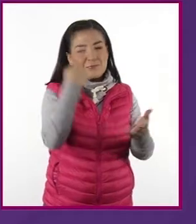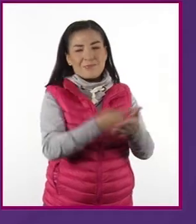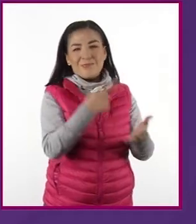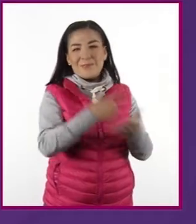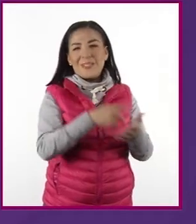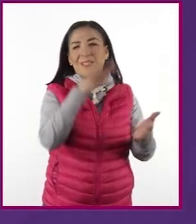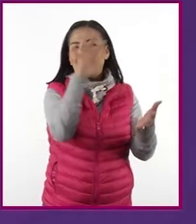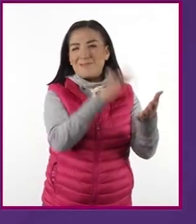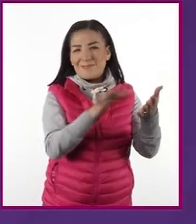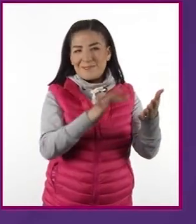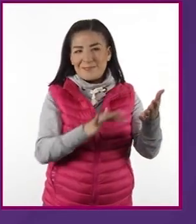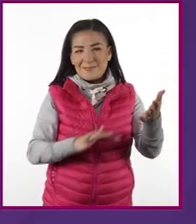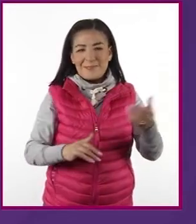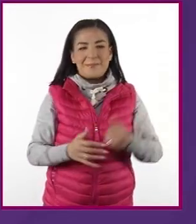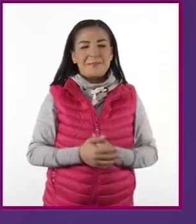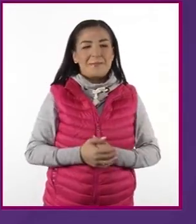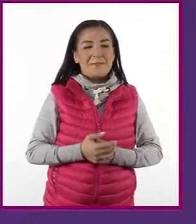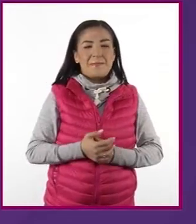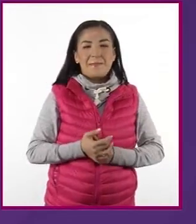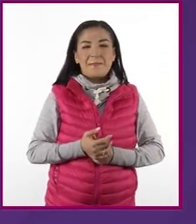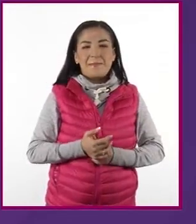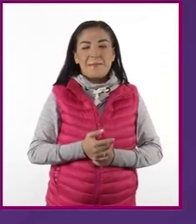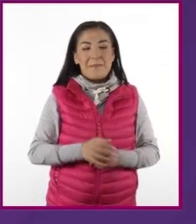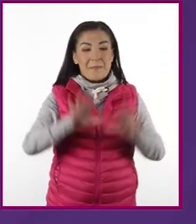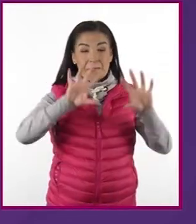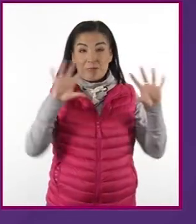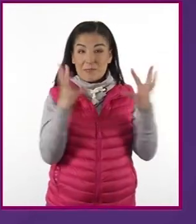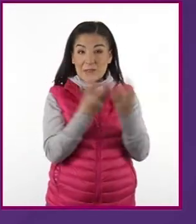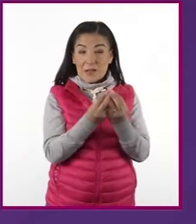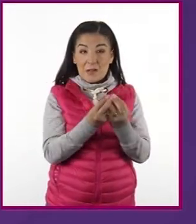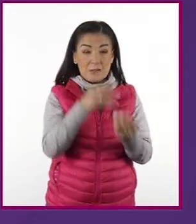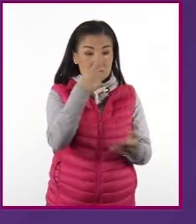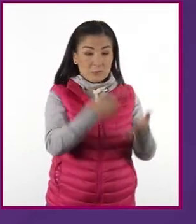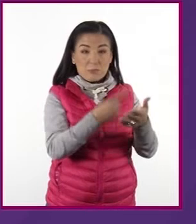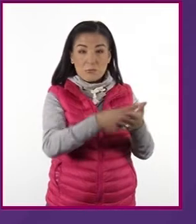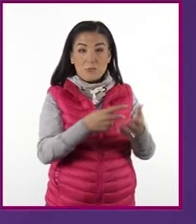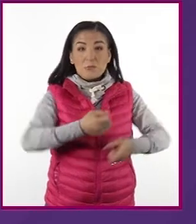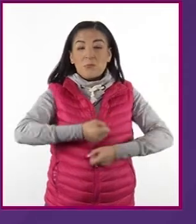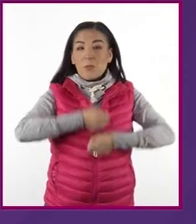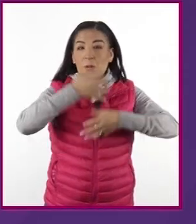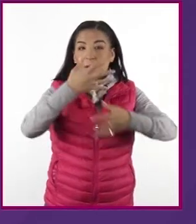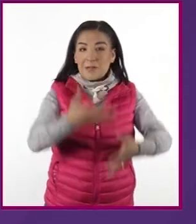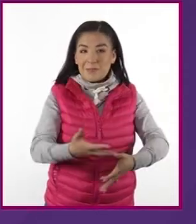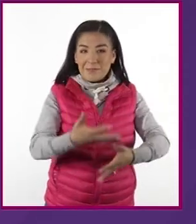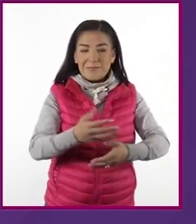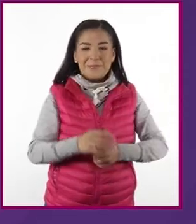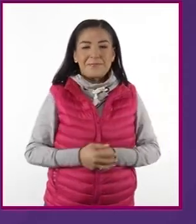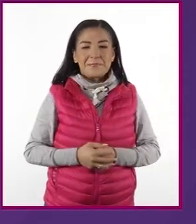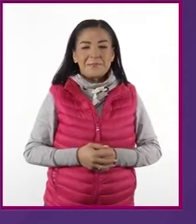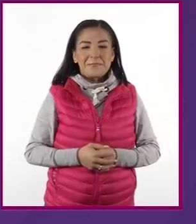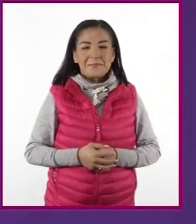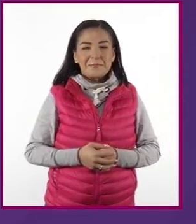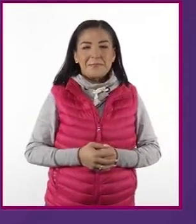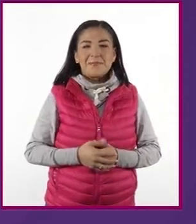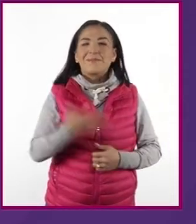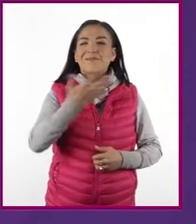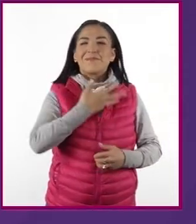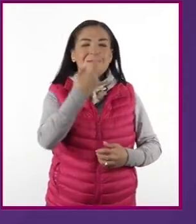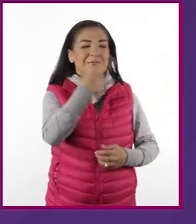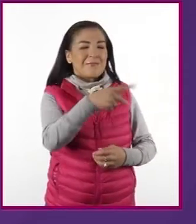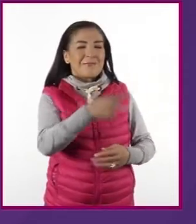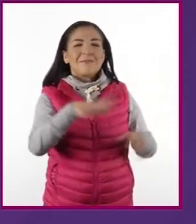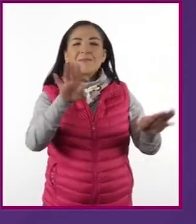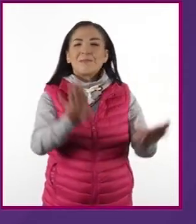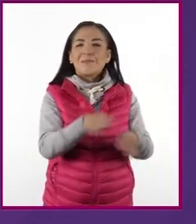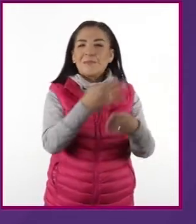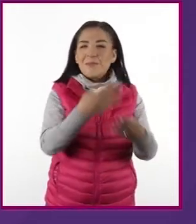El conjunto de poemas que aquí pueden leerse tiene su propia música, su energía